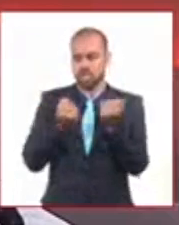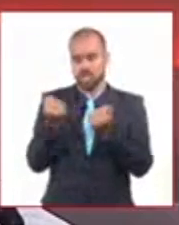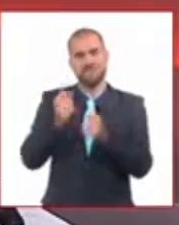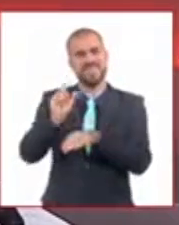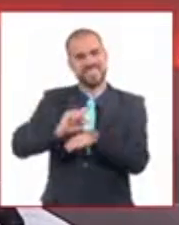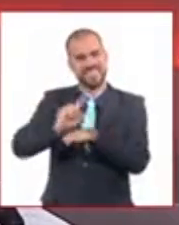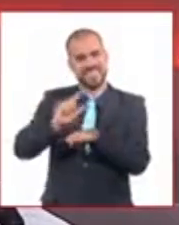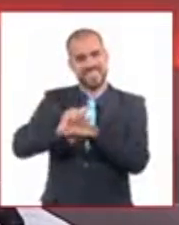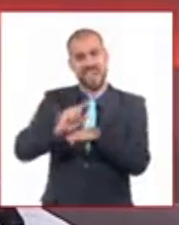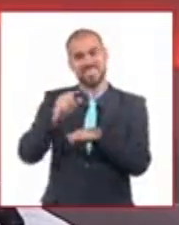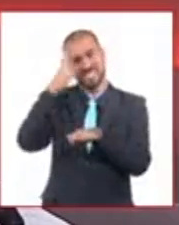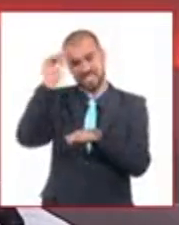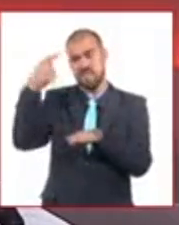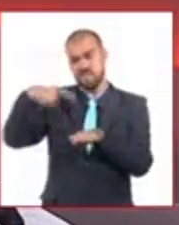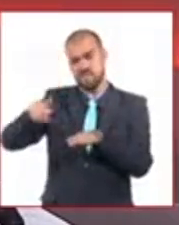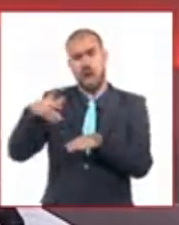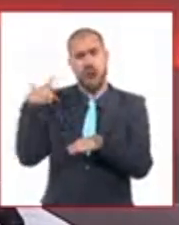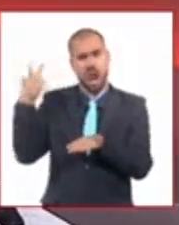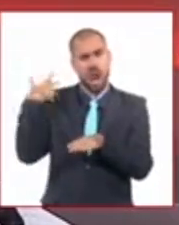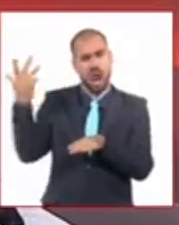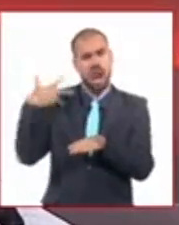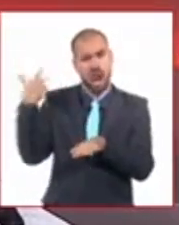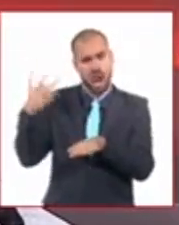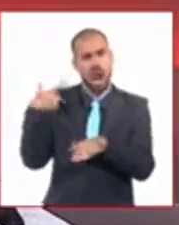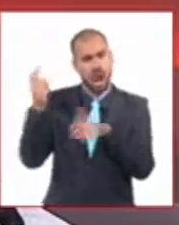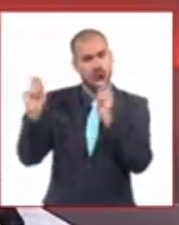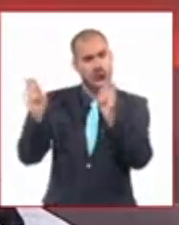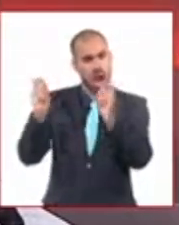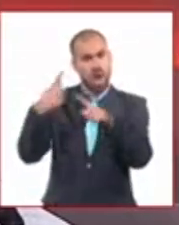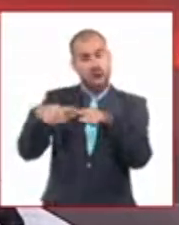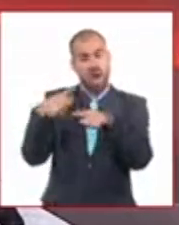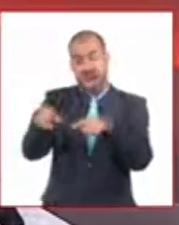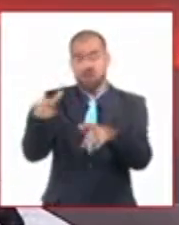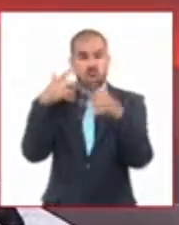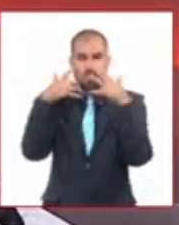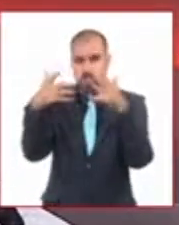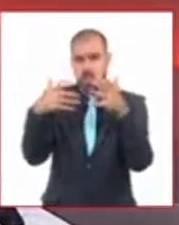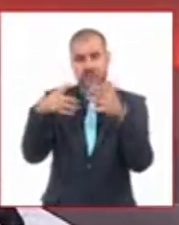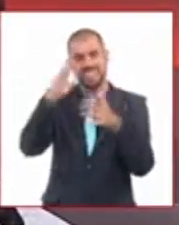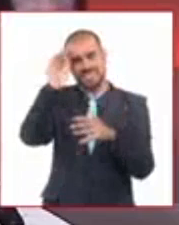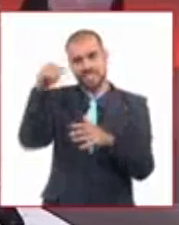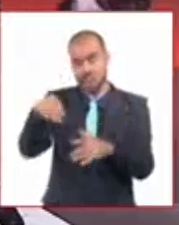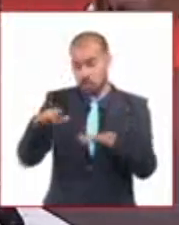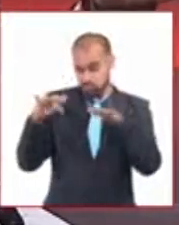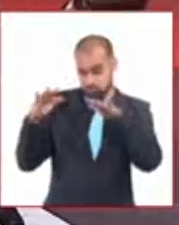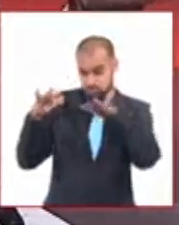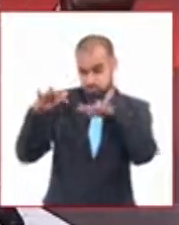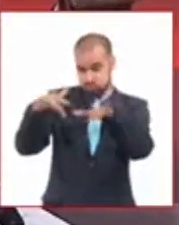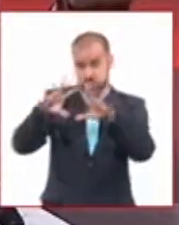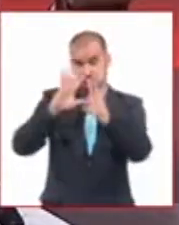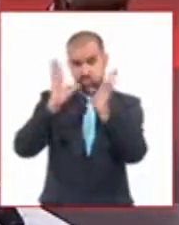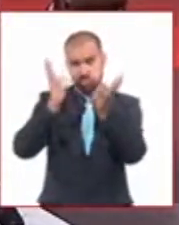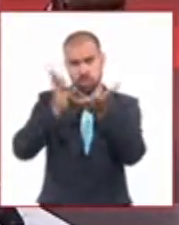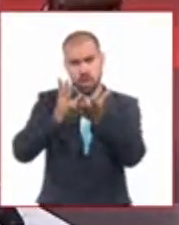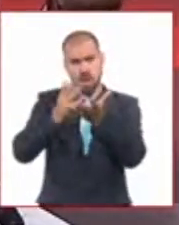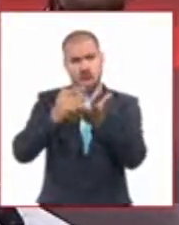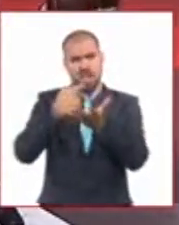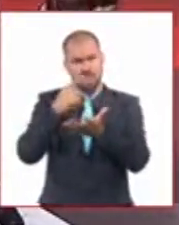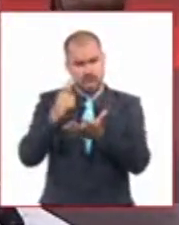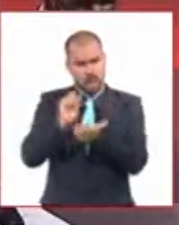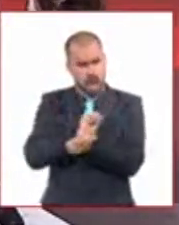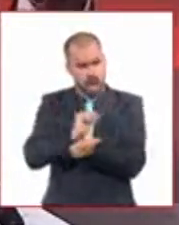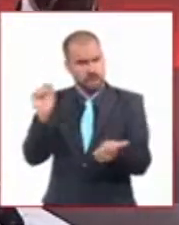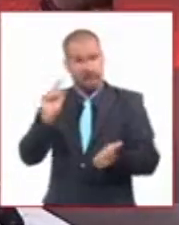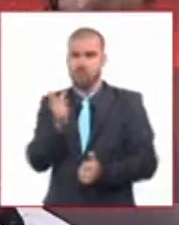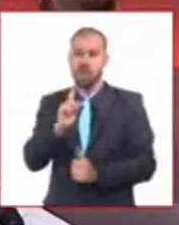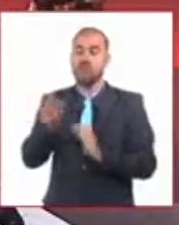contra sus empleadores van a hacer la punta de lanza de la marcha la marcha no autorizada por cierto día 10 día